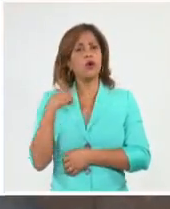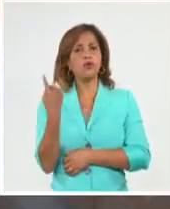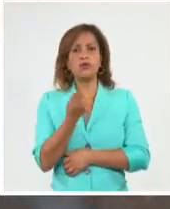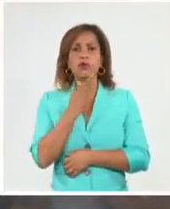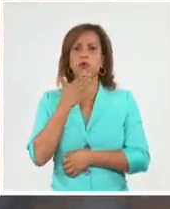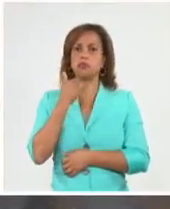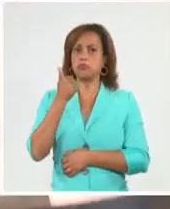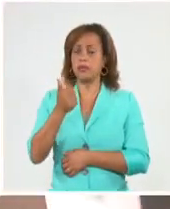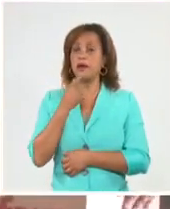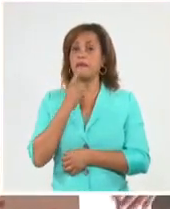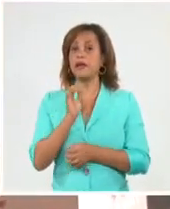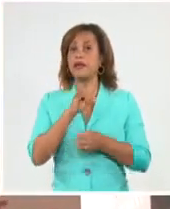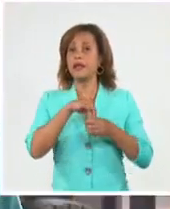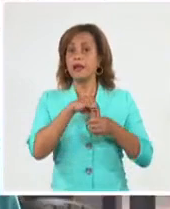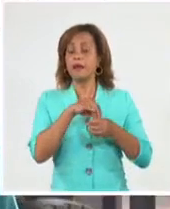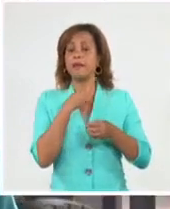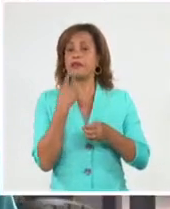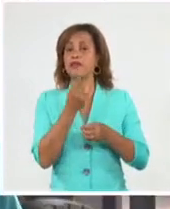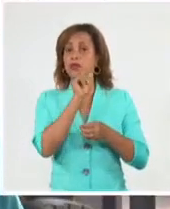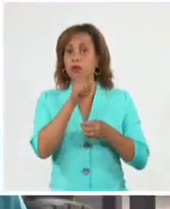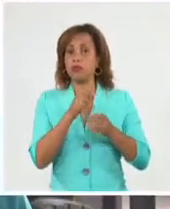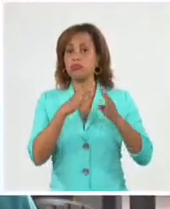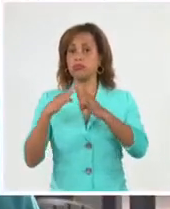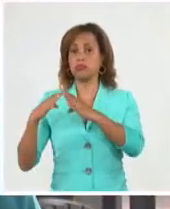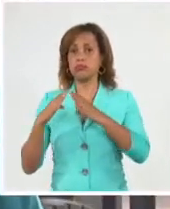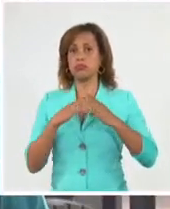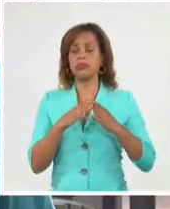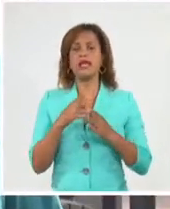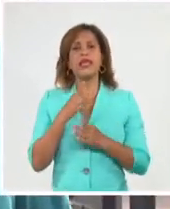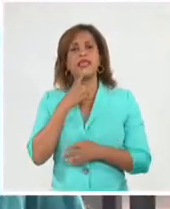los núcleos de manera gratuita. Tenemos que recibir